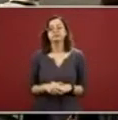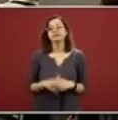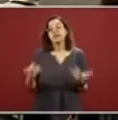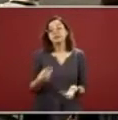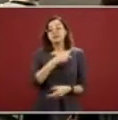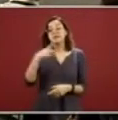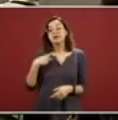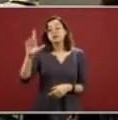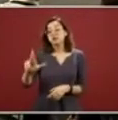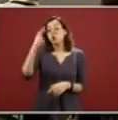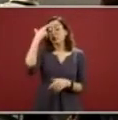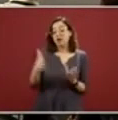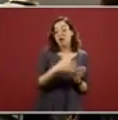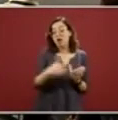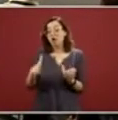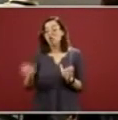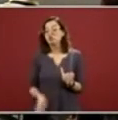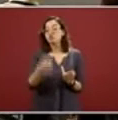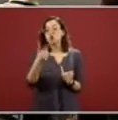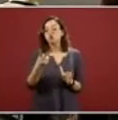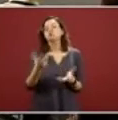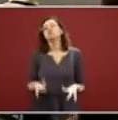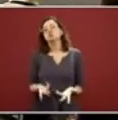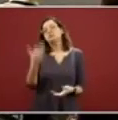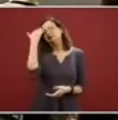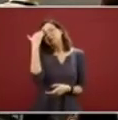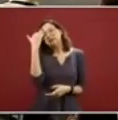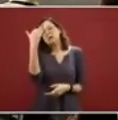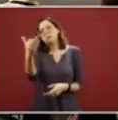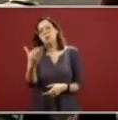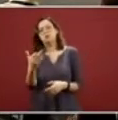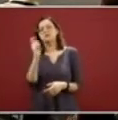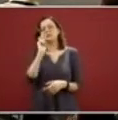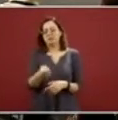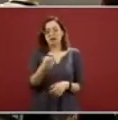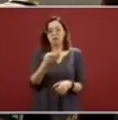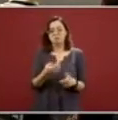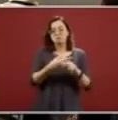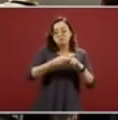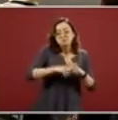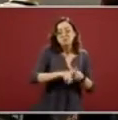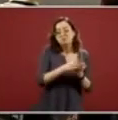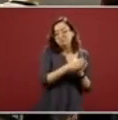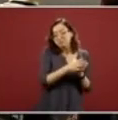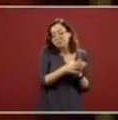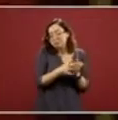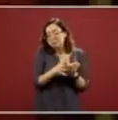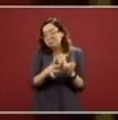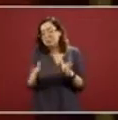fase 2 todavía tiene una temporalidad esperada, en donde si este es el inicio, la fase 2 empieza ya en su momento